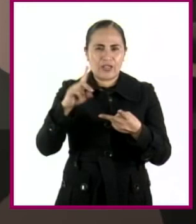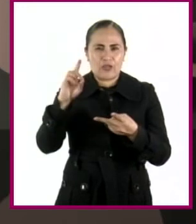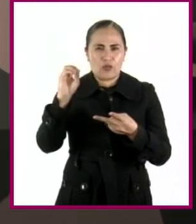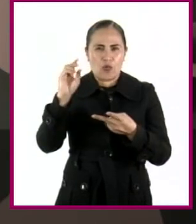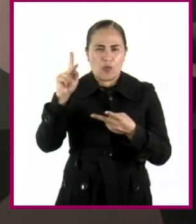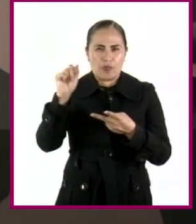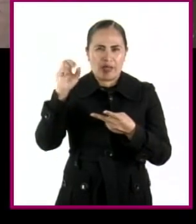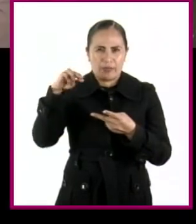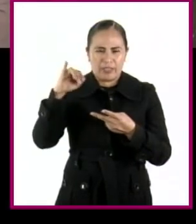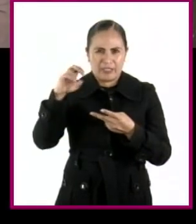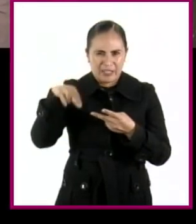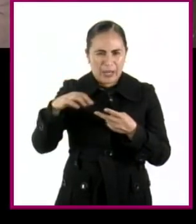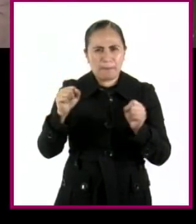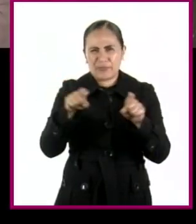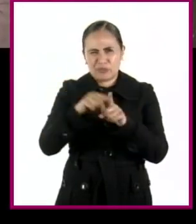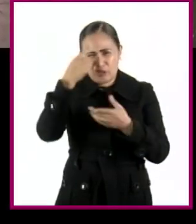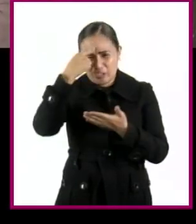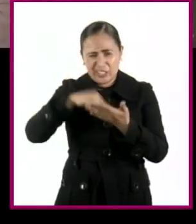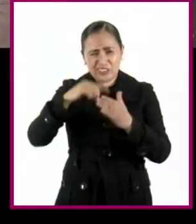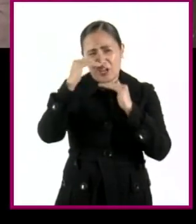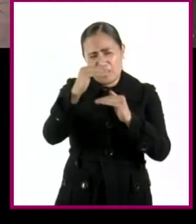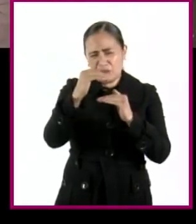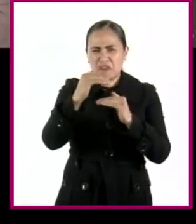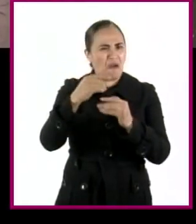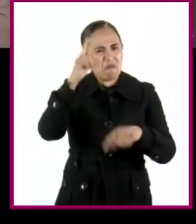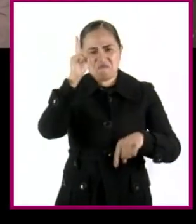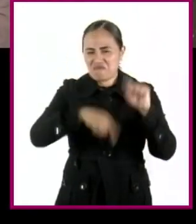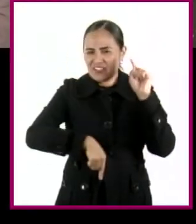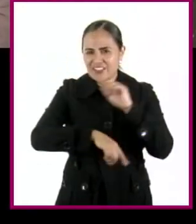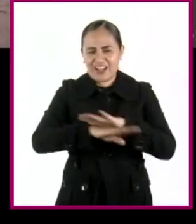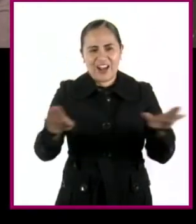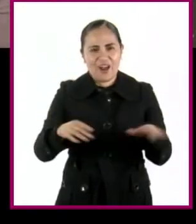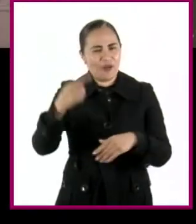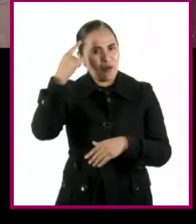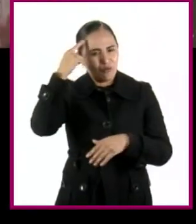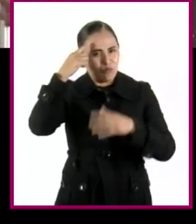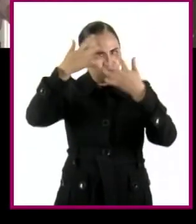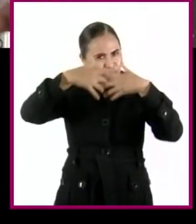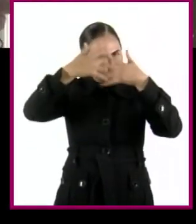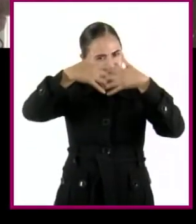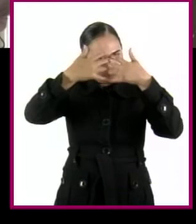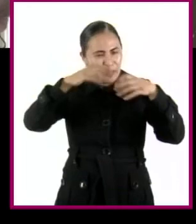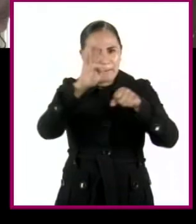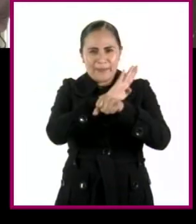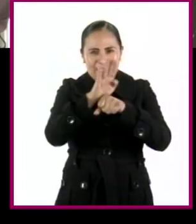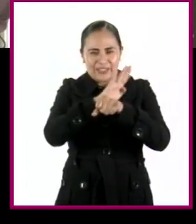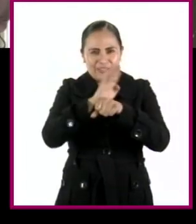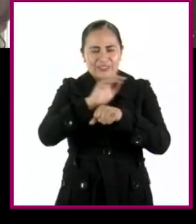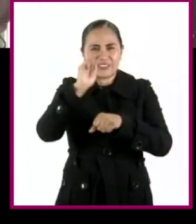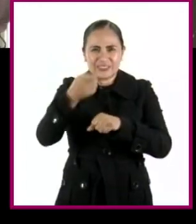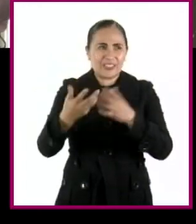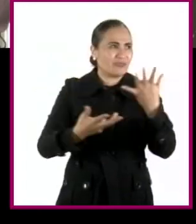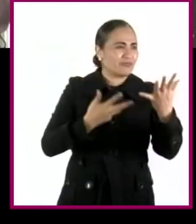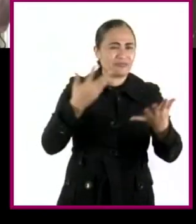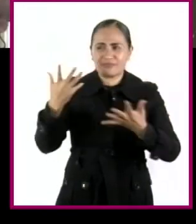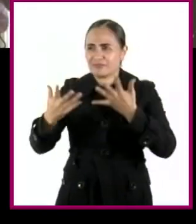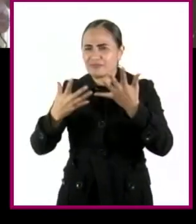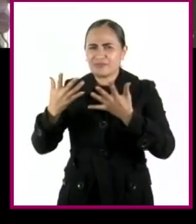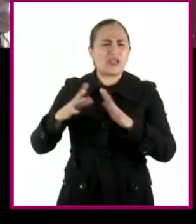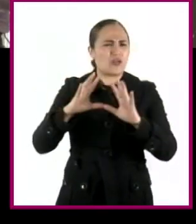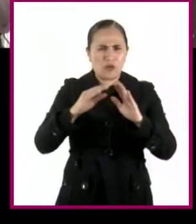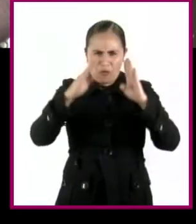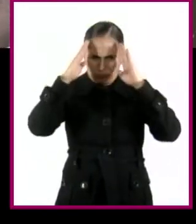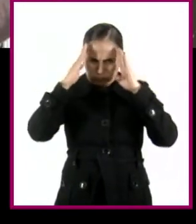creencias limitantes. Ahora, los beneficios cognitivos neuronales. Reduce la desorientación cognitiva